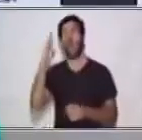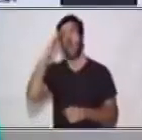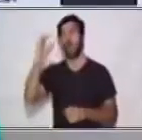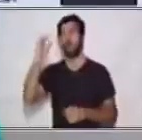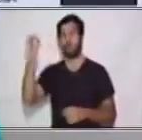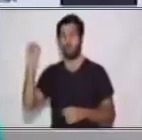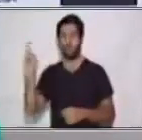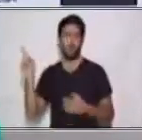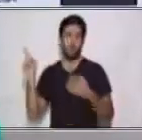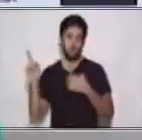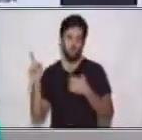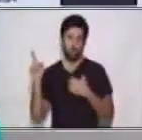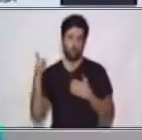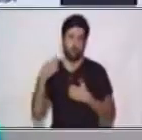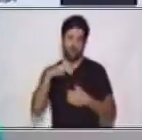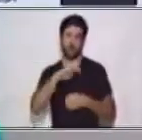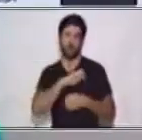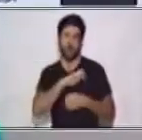del autor.